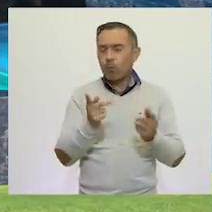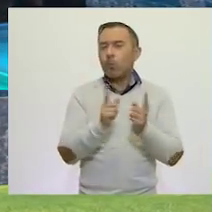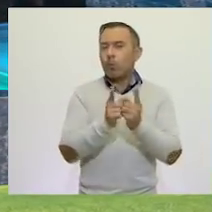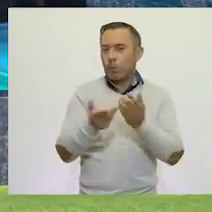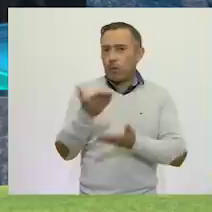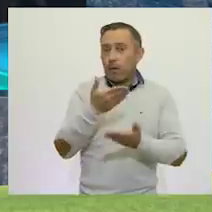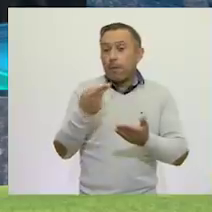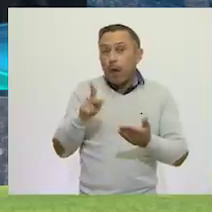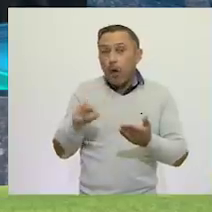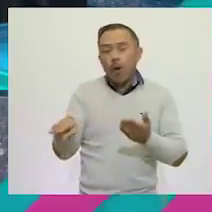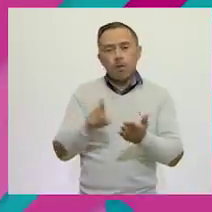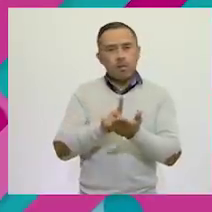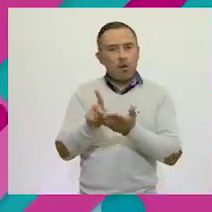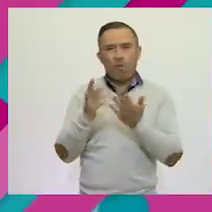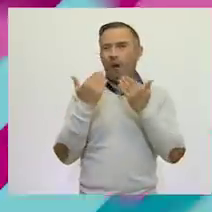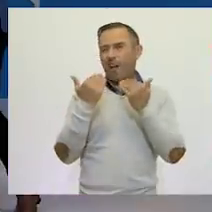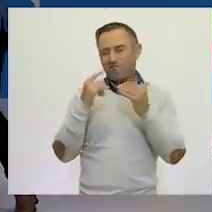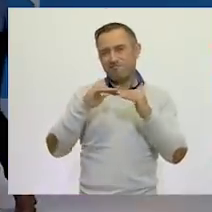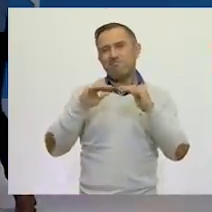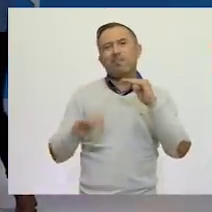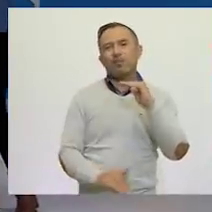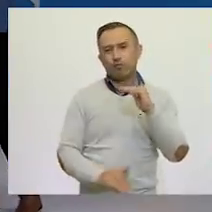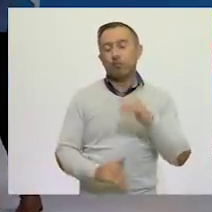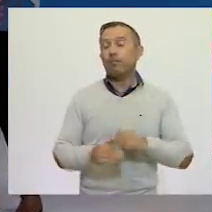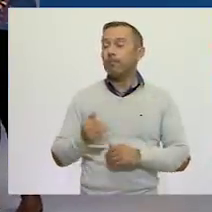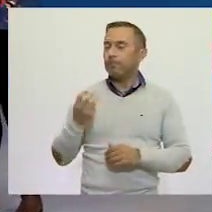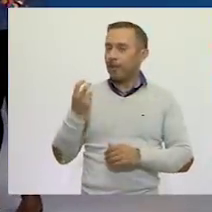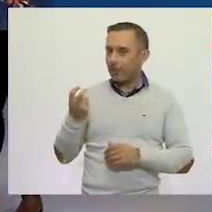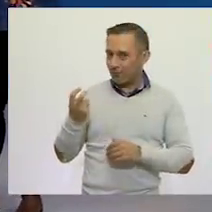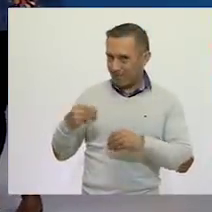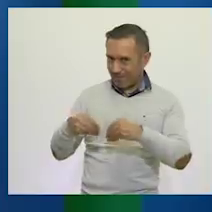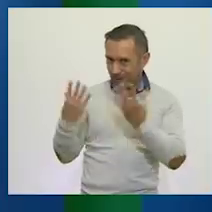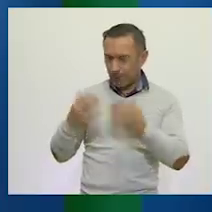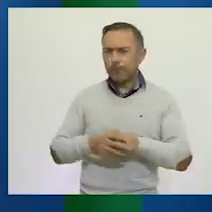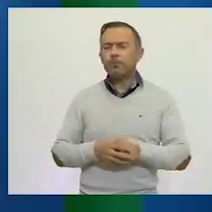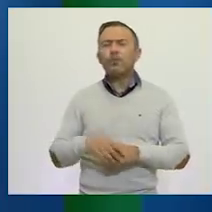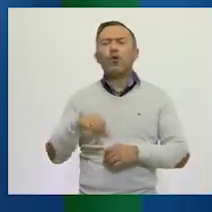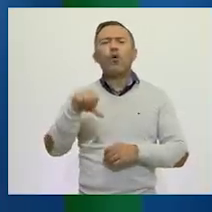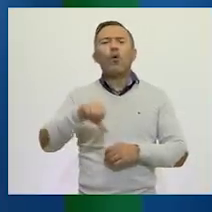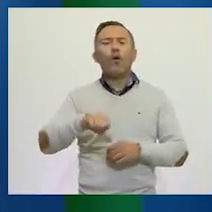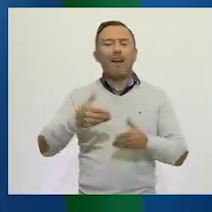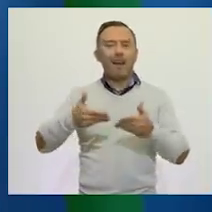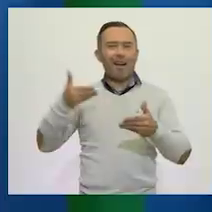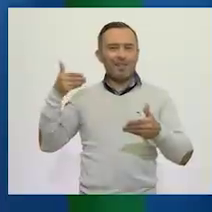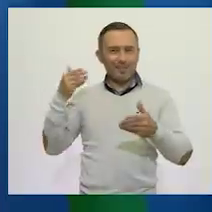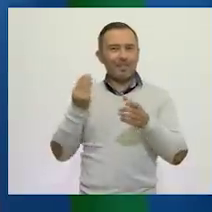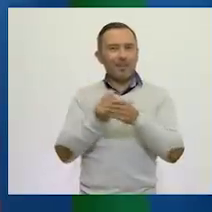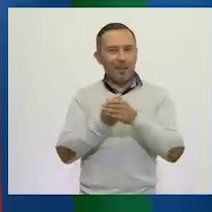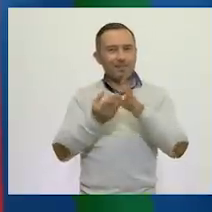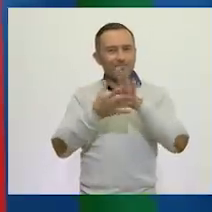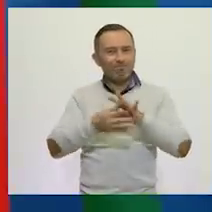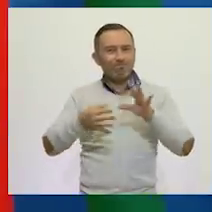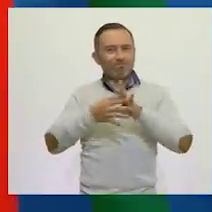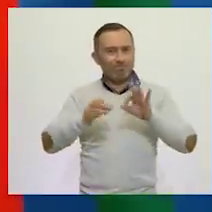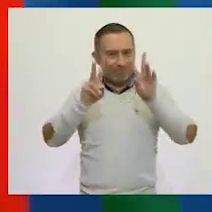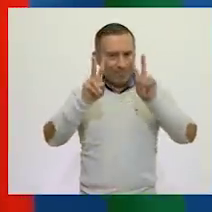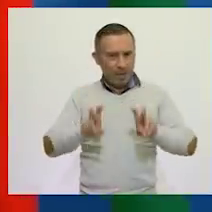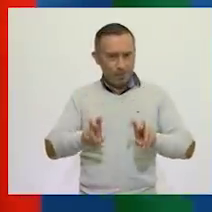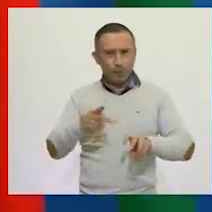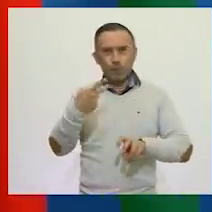derechos. Perfecto, querido Juan Carlos. Hoy hicimos un repaso de lo que hemos estudiado sobre las